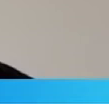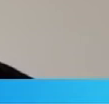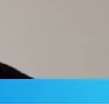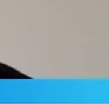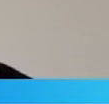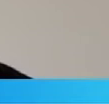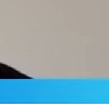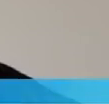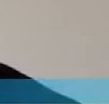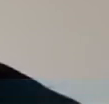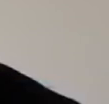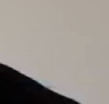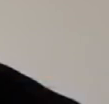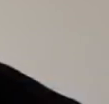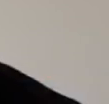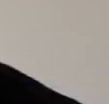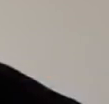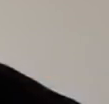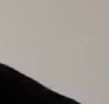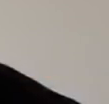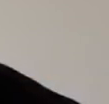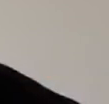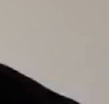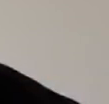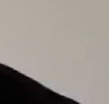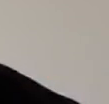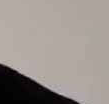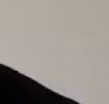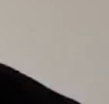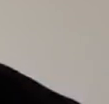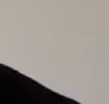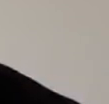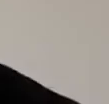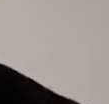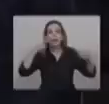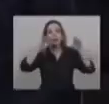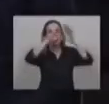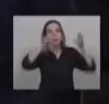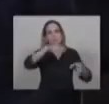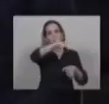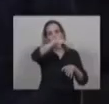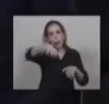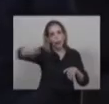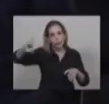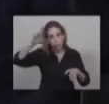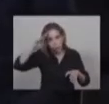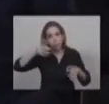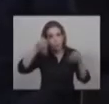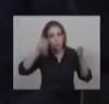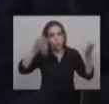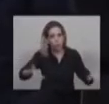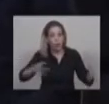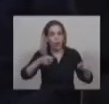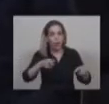Poder Ejecutivo una comisión consultiva de académicos y de abogados destacados para que analicen